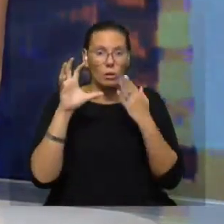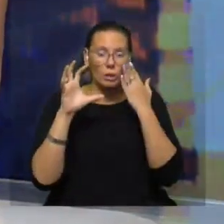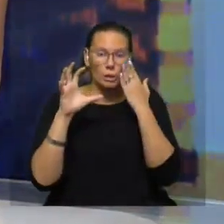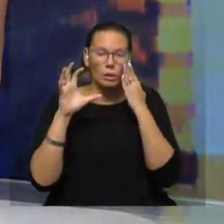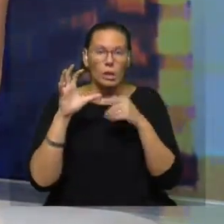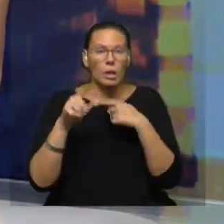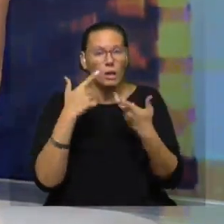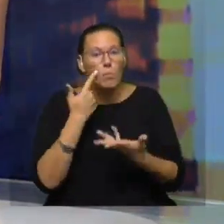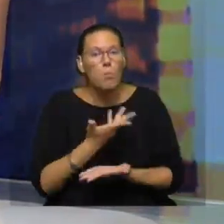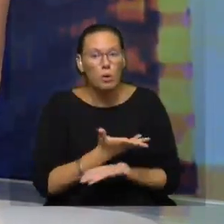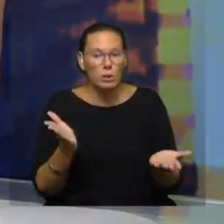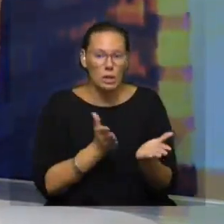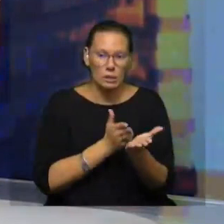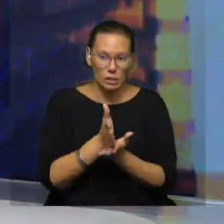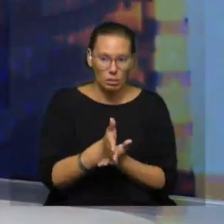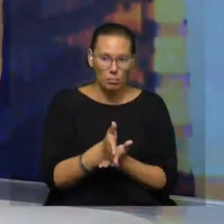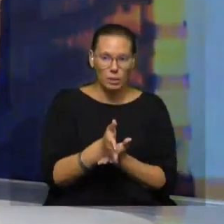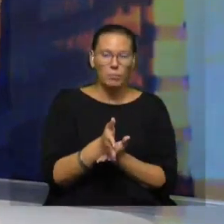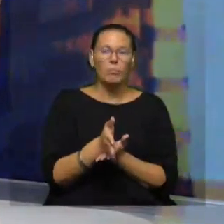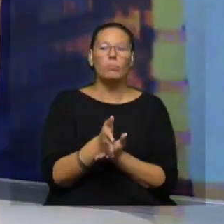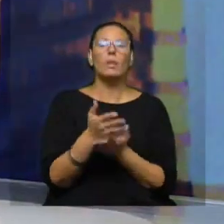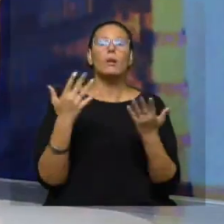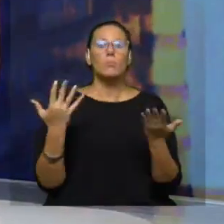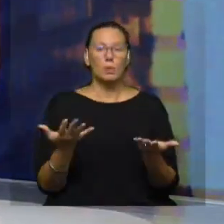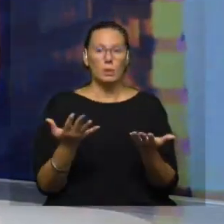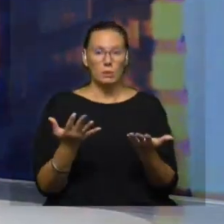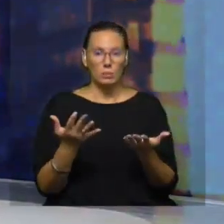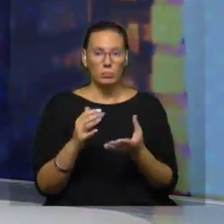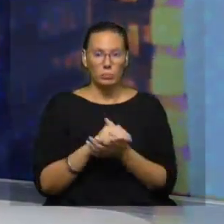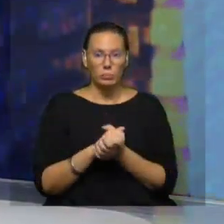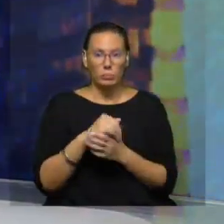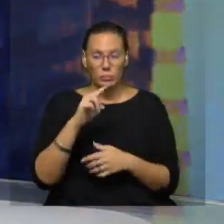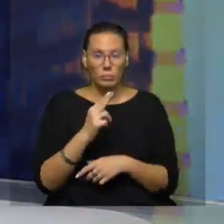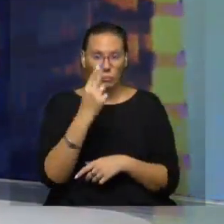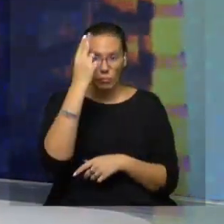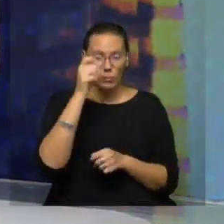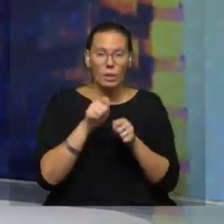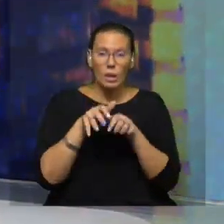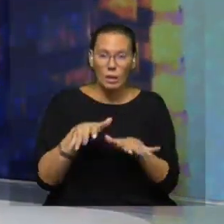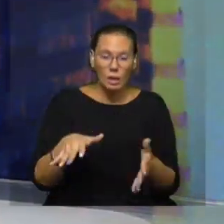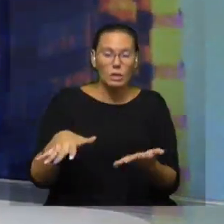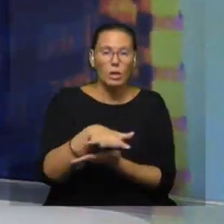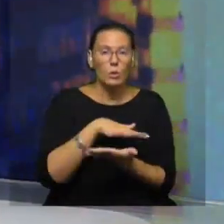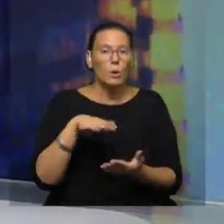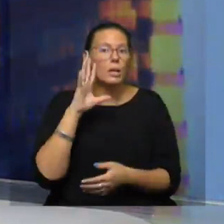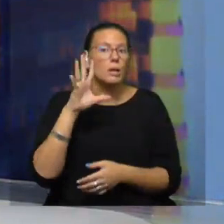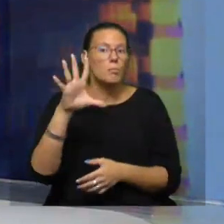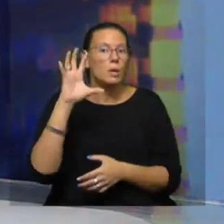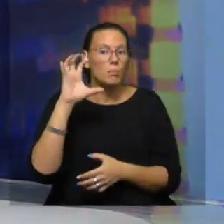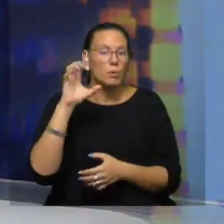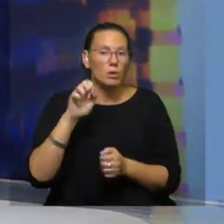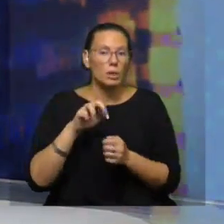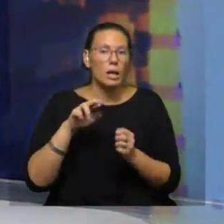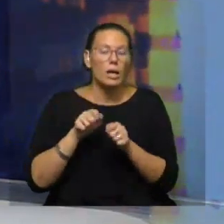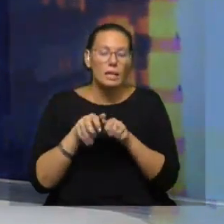a visibilidad permanentemente. Totalmente. Y por eso, bueno, existe en Uruguay esta red de sitios de memoria, Red Nacional